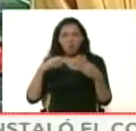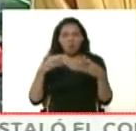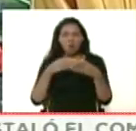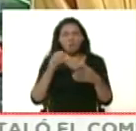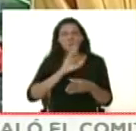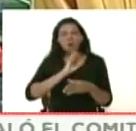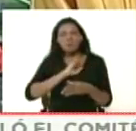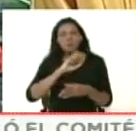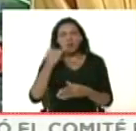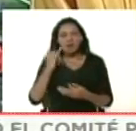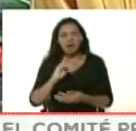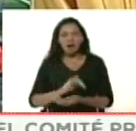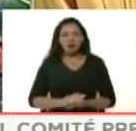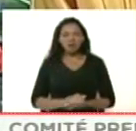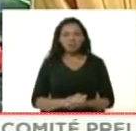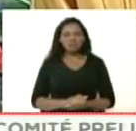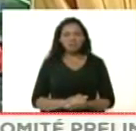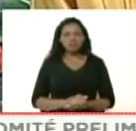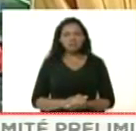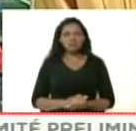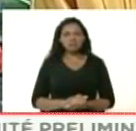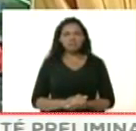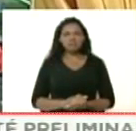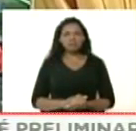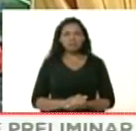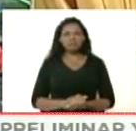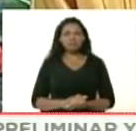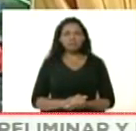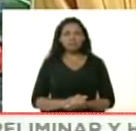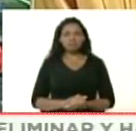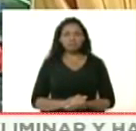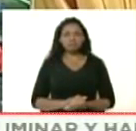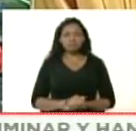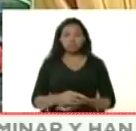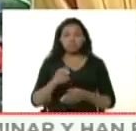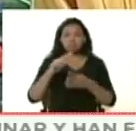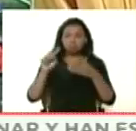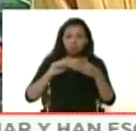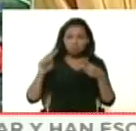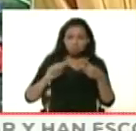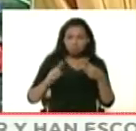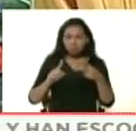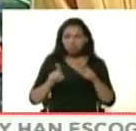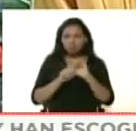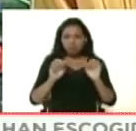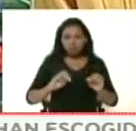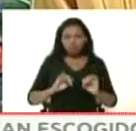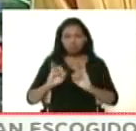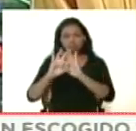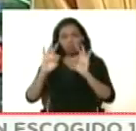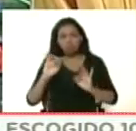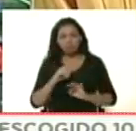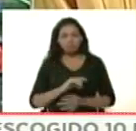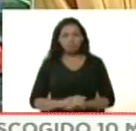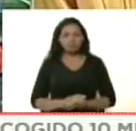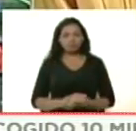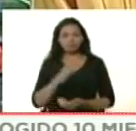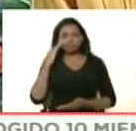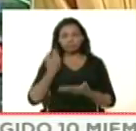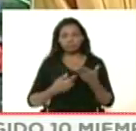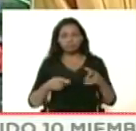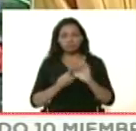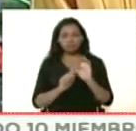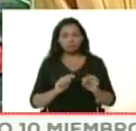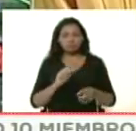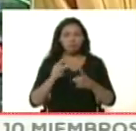criollo limonero y raza mosaico perijanero, respectivamente. Asimismo, se declara